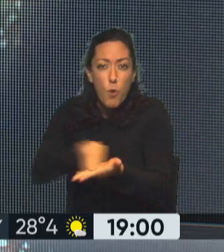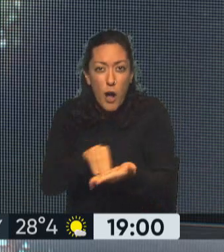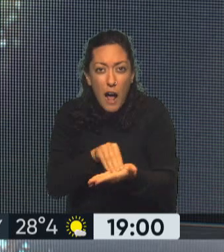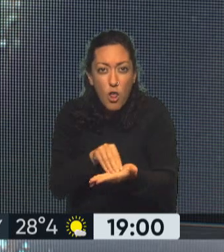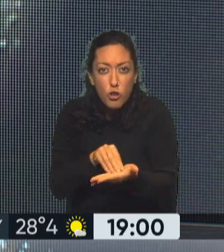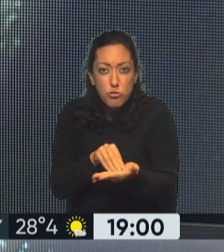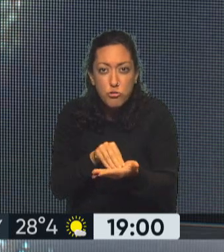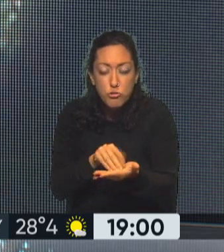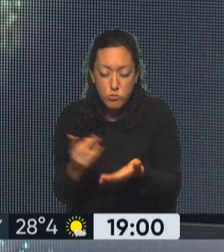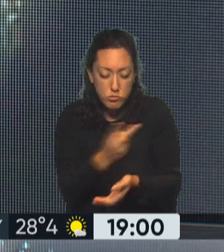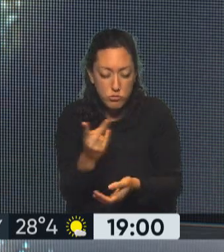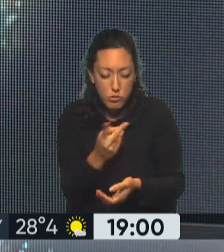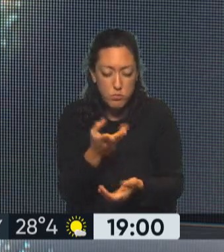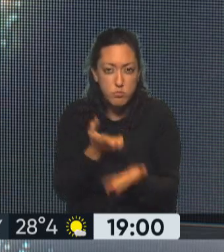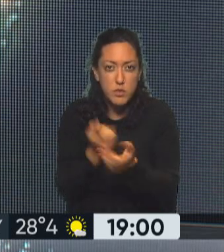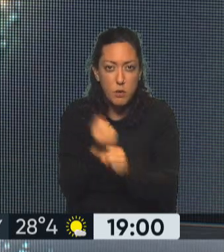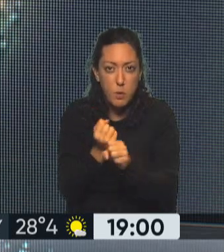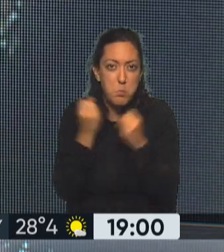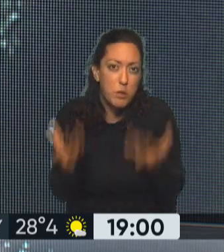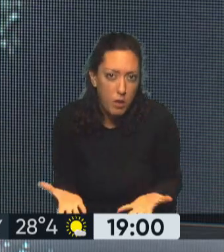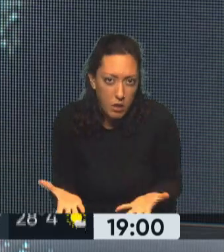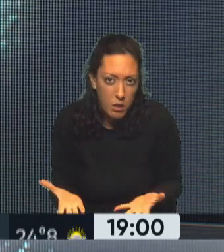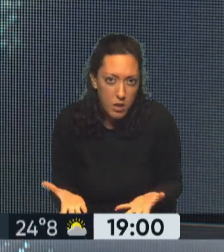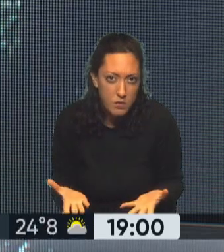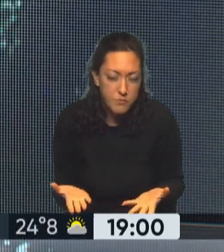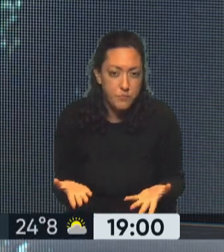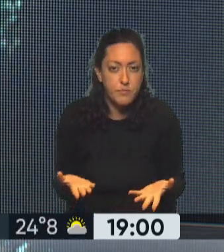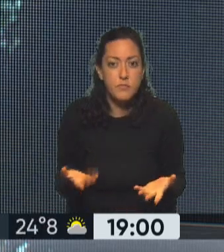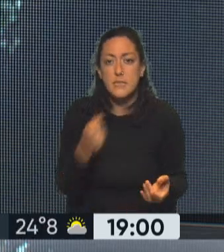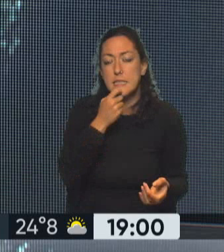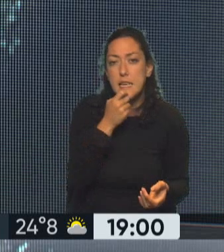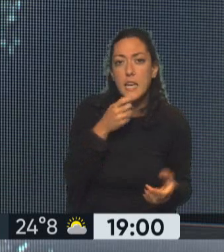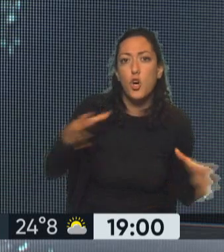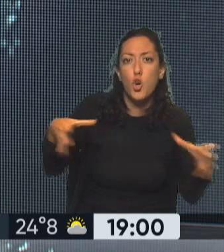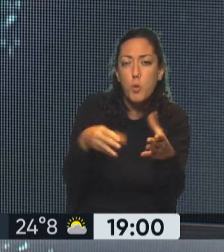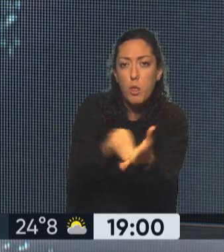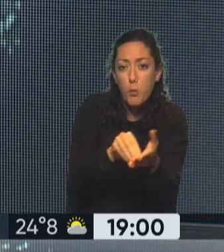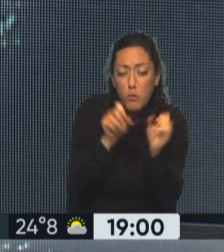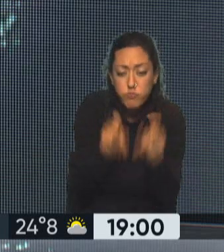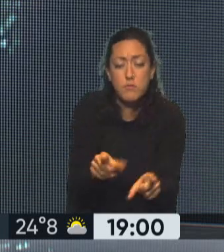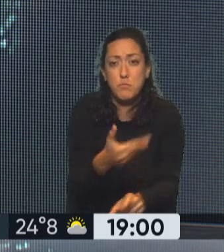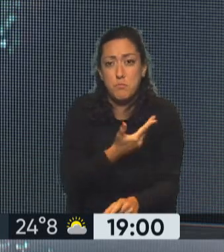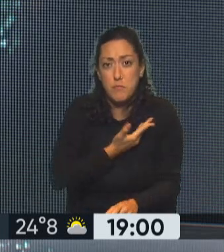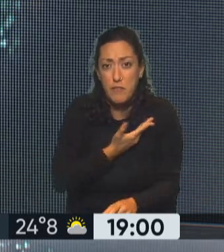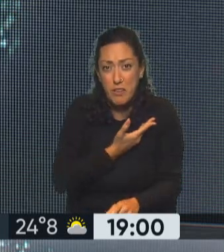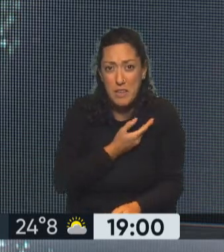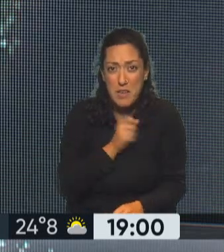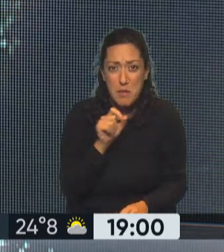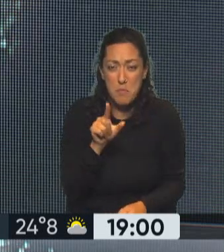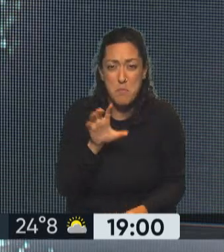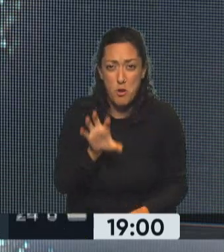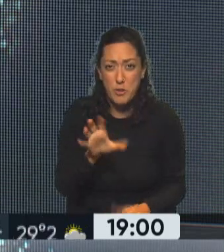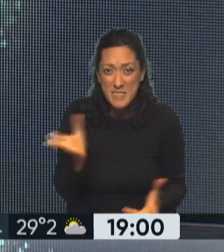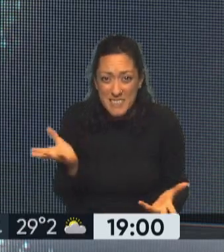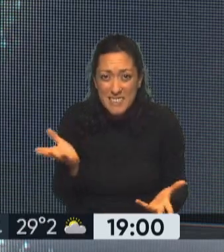Claro. Lobby, básicamente. Total. Si uno tiene en Fiscalía de Estado un cuerpo de abogados y abogadas altamente capacitados